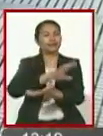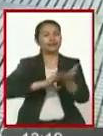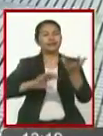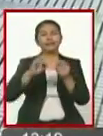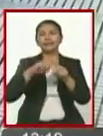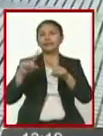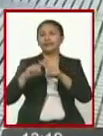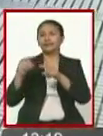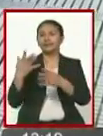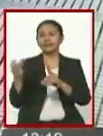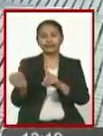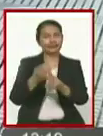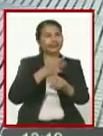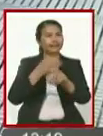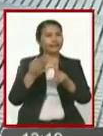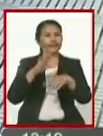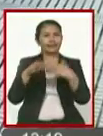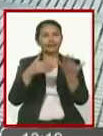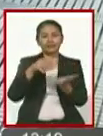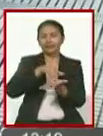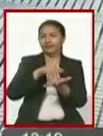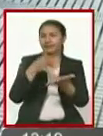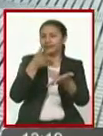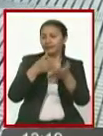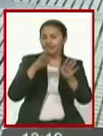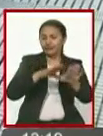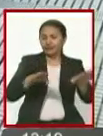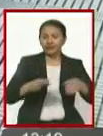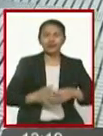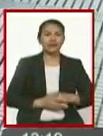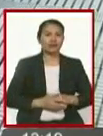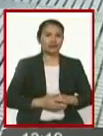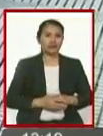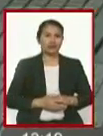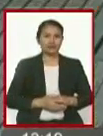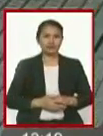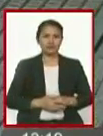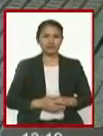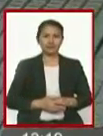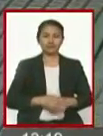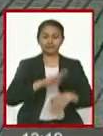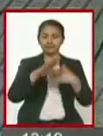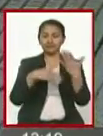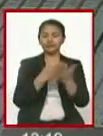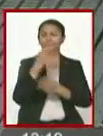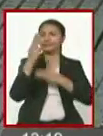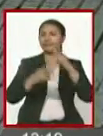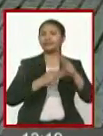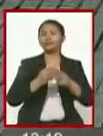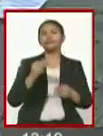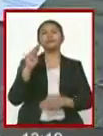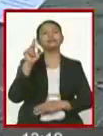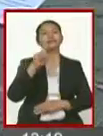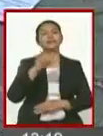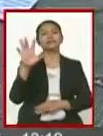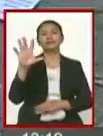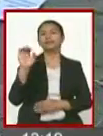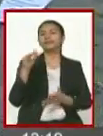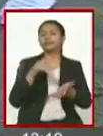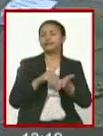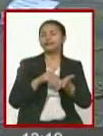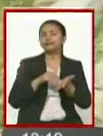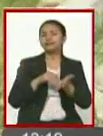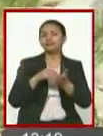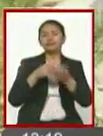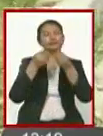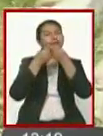problemas todas las agresiones todas las vulneraciones a todos estos niños niñas adolescentes en todo el mundo son 153 millones de niños y